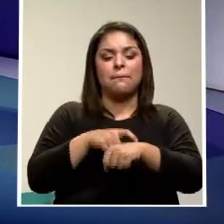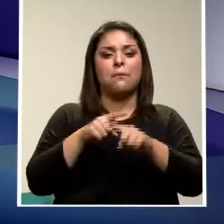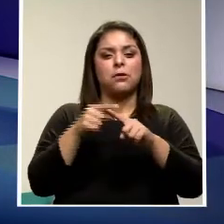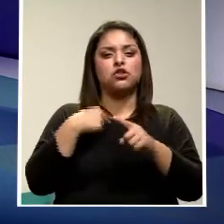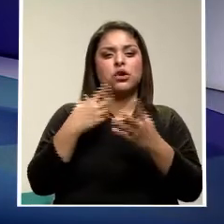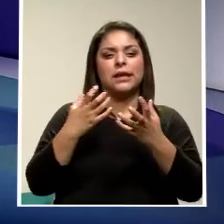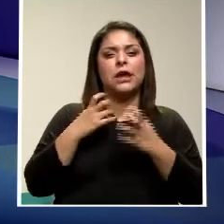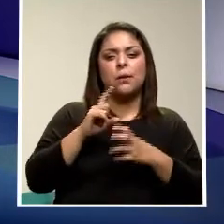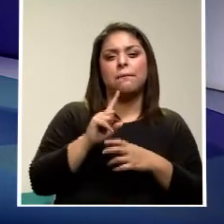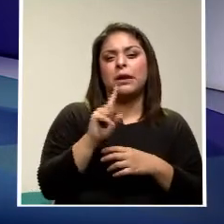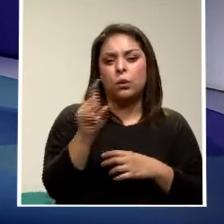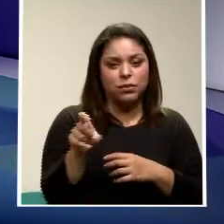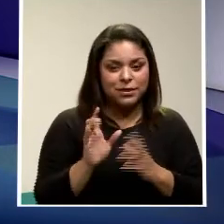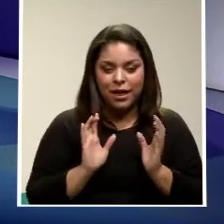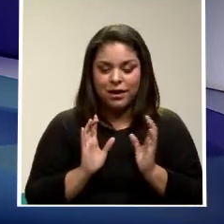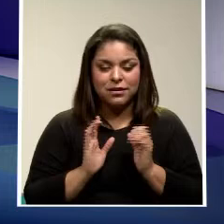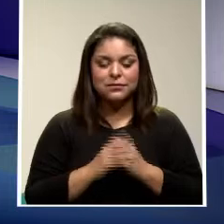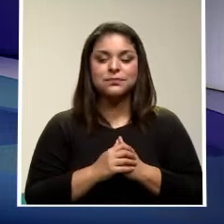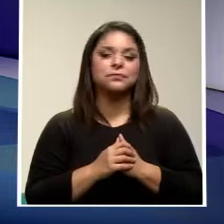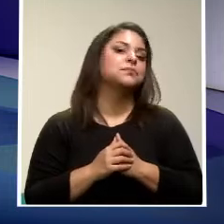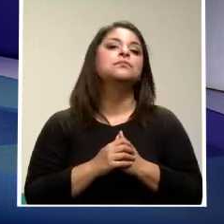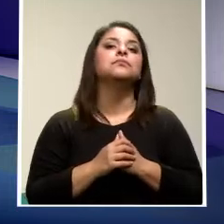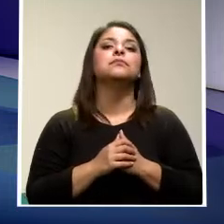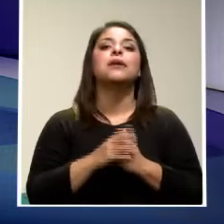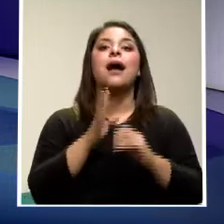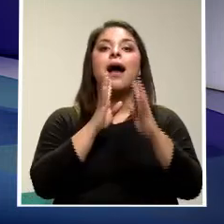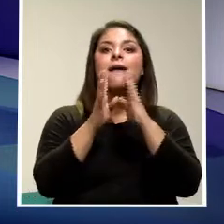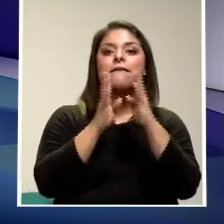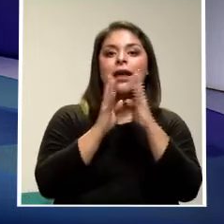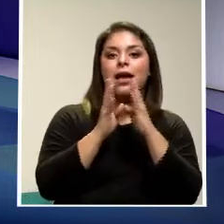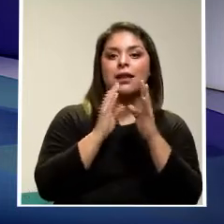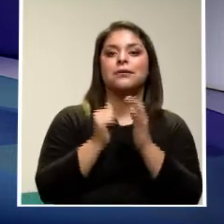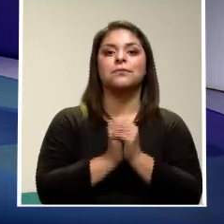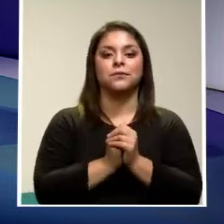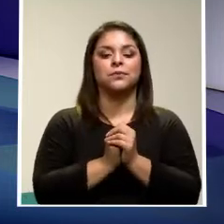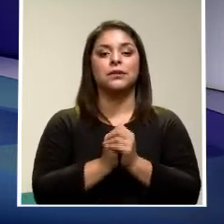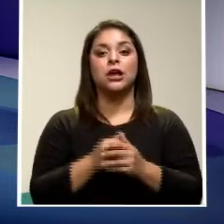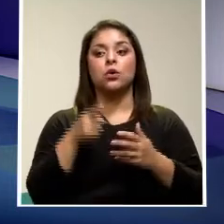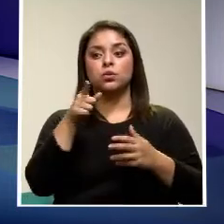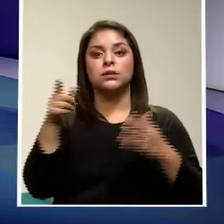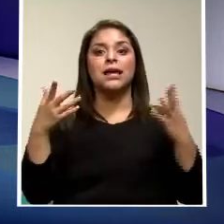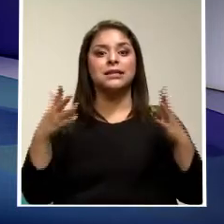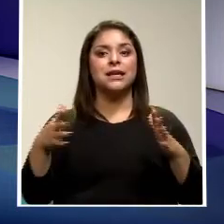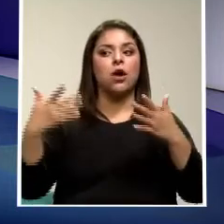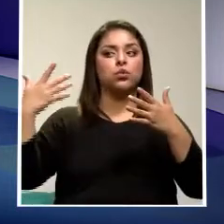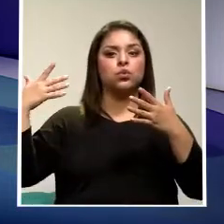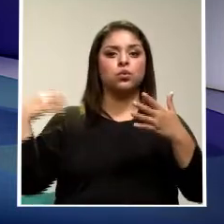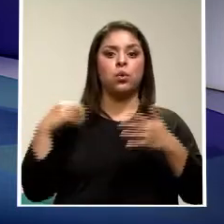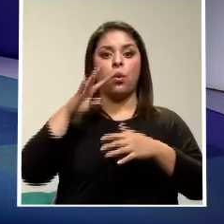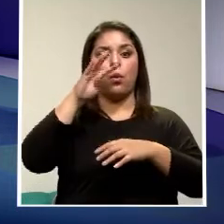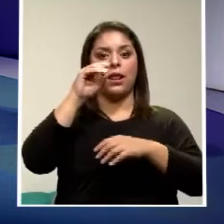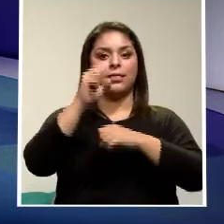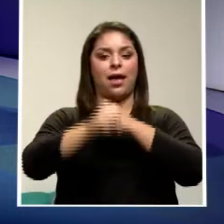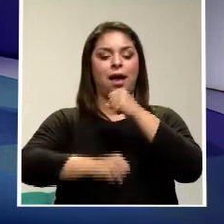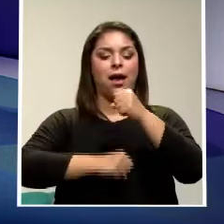de preguntártelo. El habla. Ya teniendo una trayectoria de 4